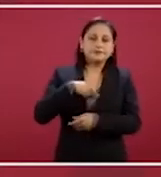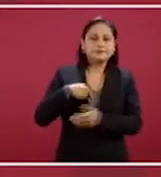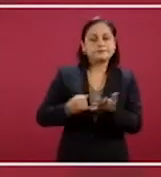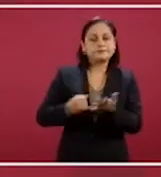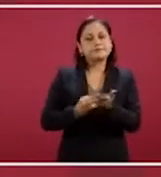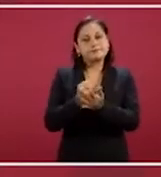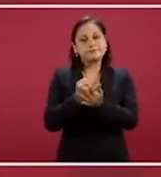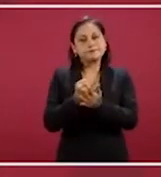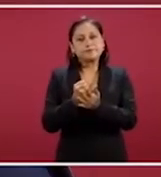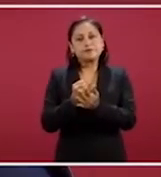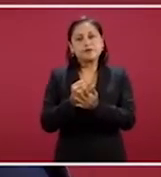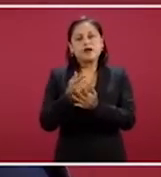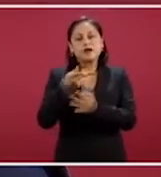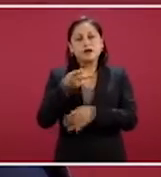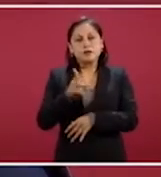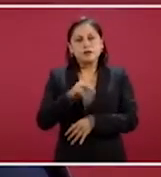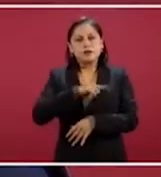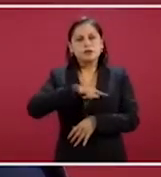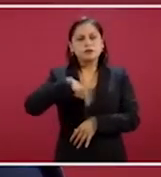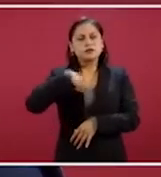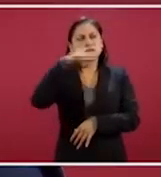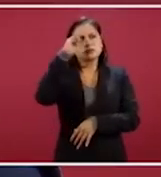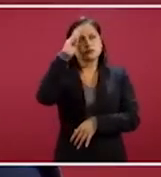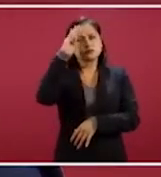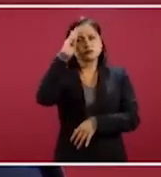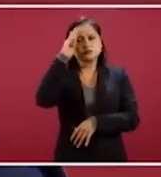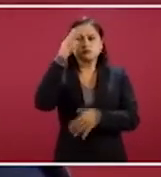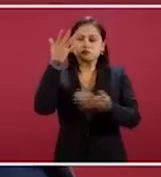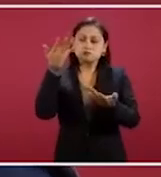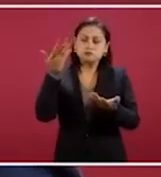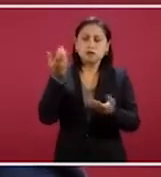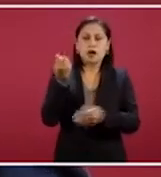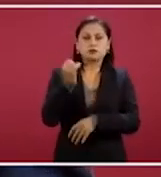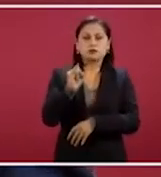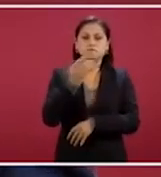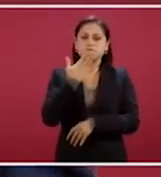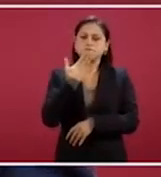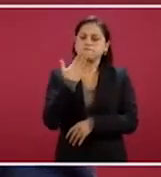lo adecuado que se actuó bien